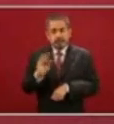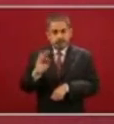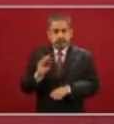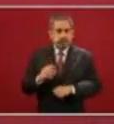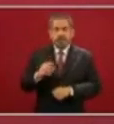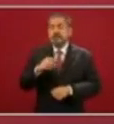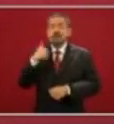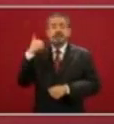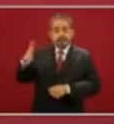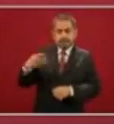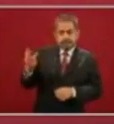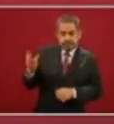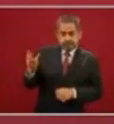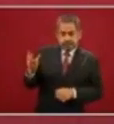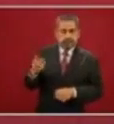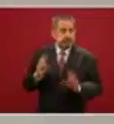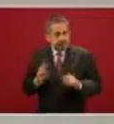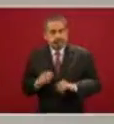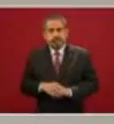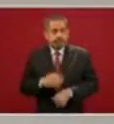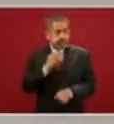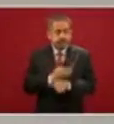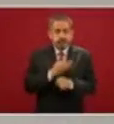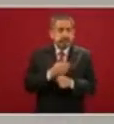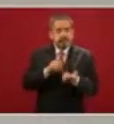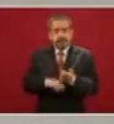escenario 3, el reto principal,